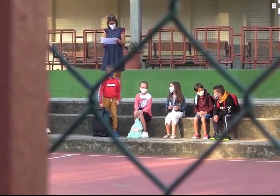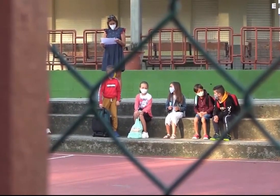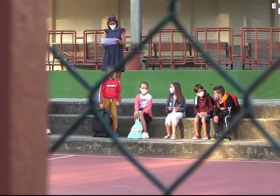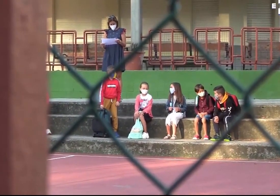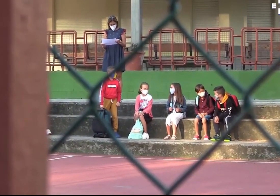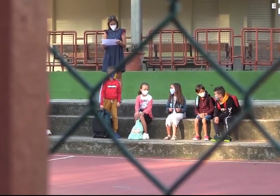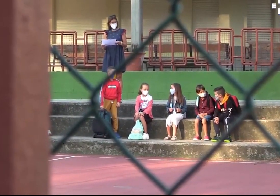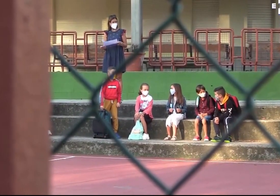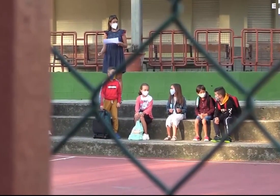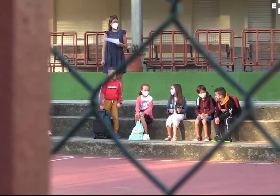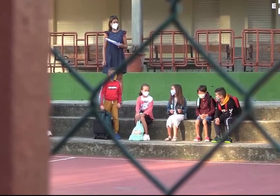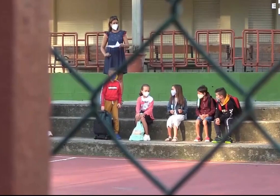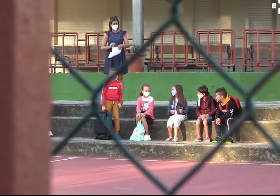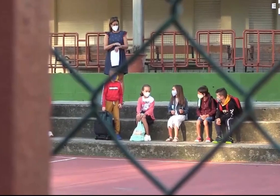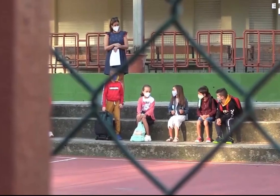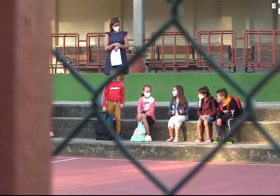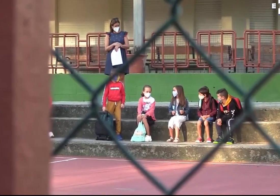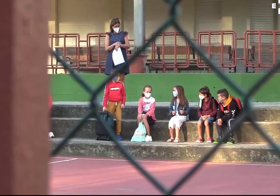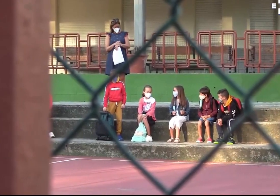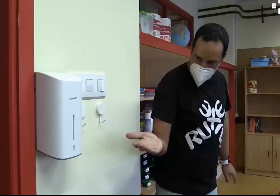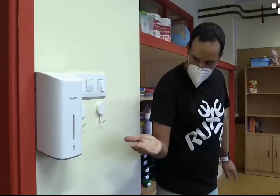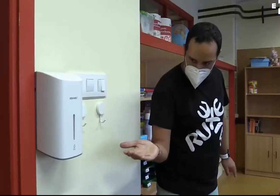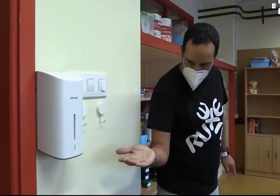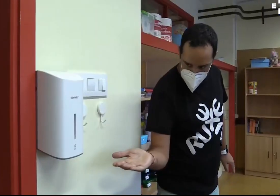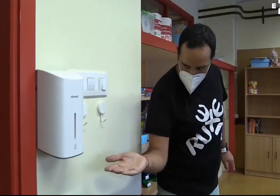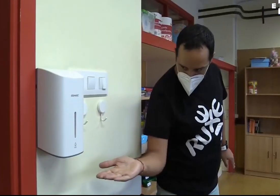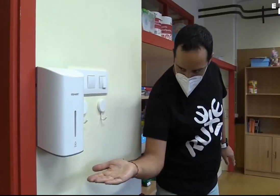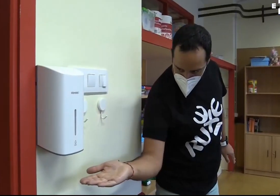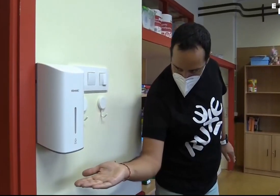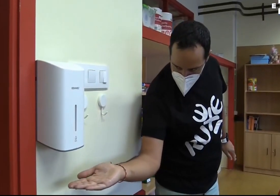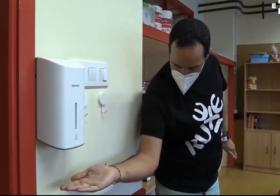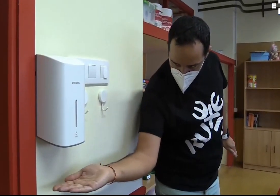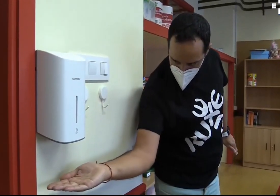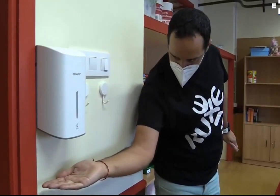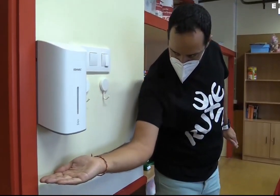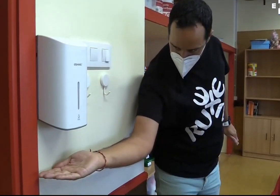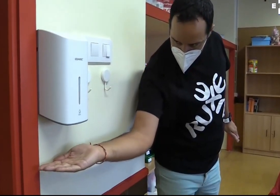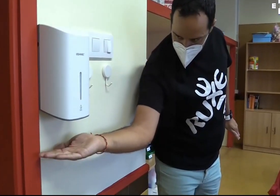cumplimiento de todos los protocolos en los centros universitarios y residencias dónde está